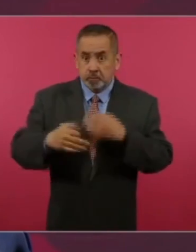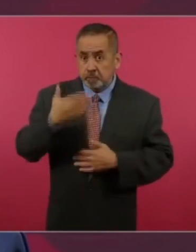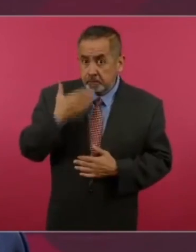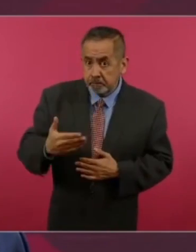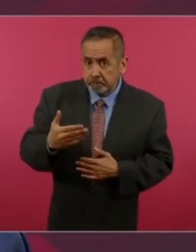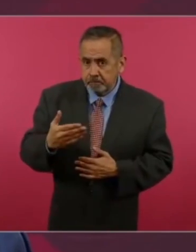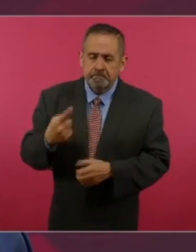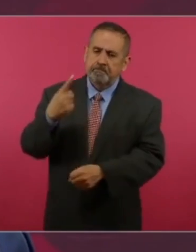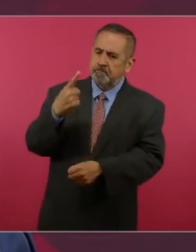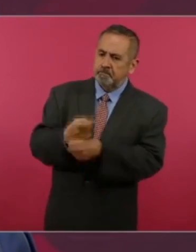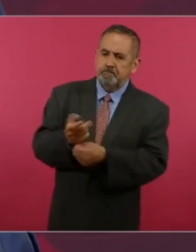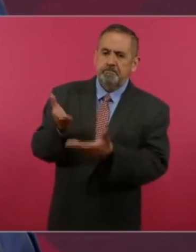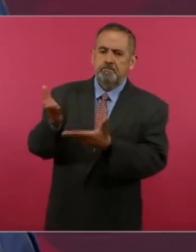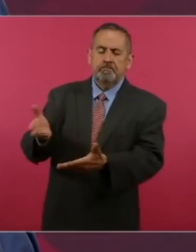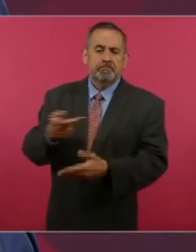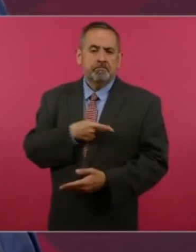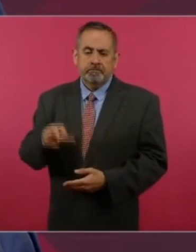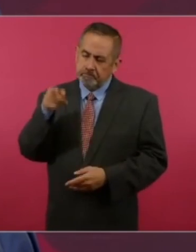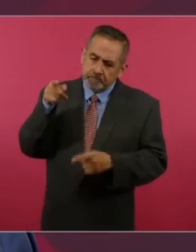pobres. Y